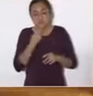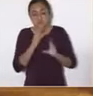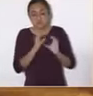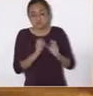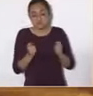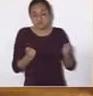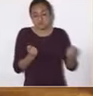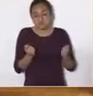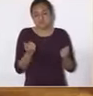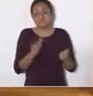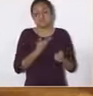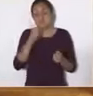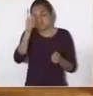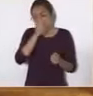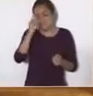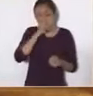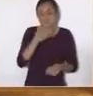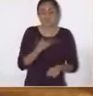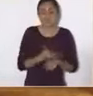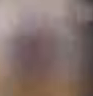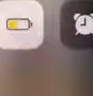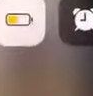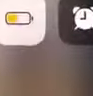tuvo asesores muy importantes